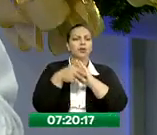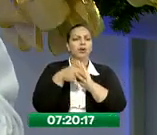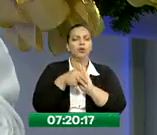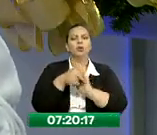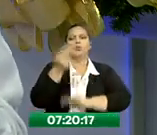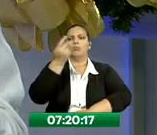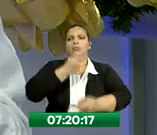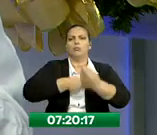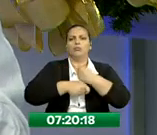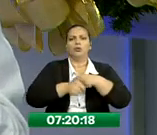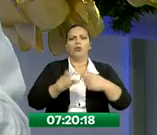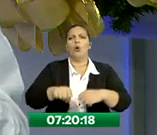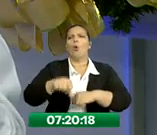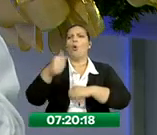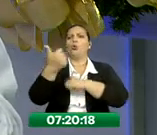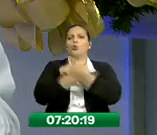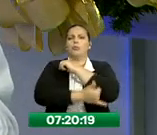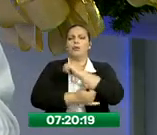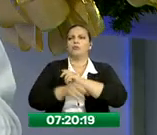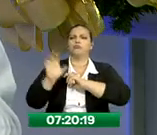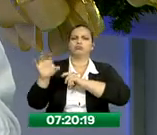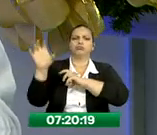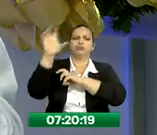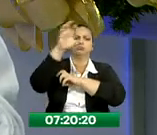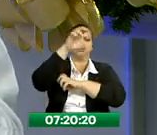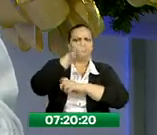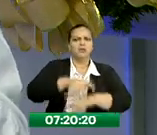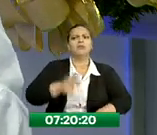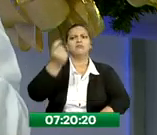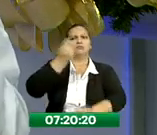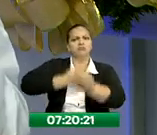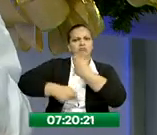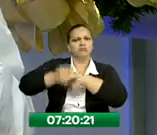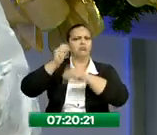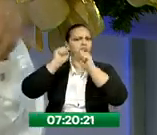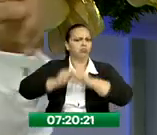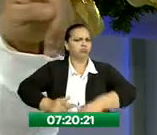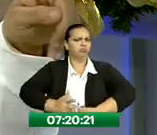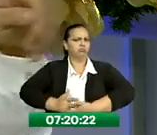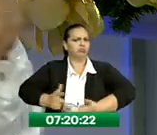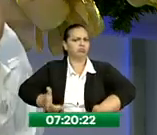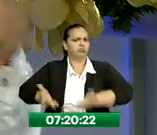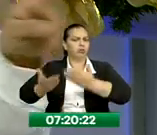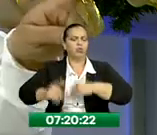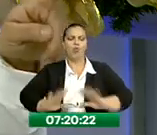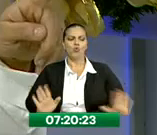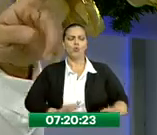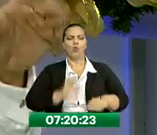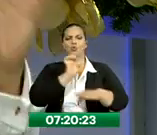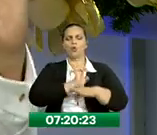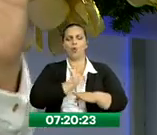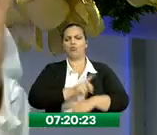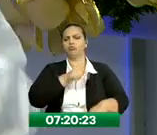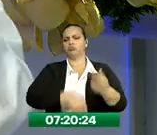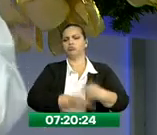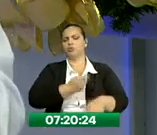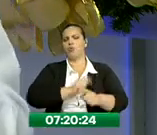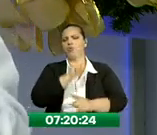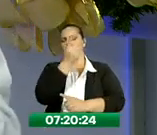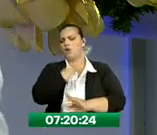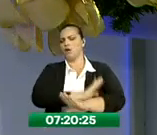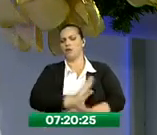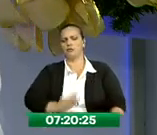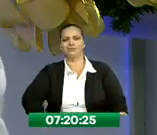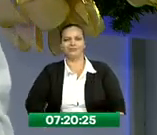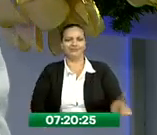lugar que geoestratégicamente ellos determinen que se conecta a nivel mundial. Y será ahí donde